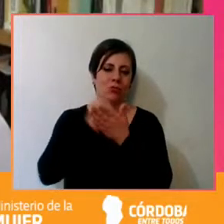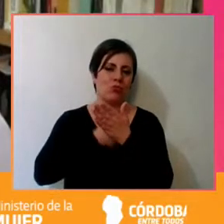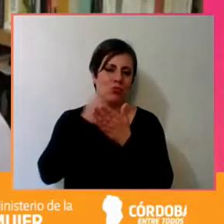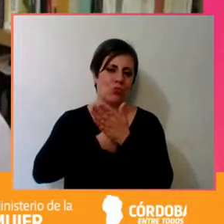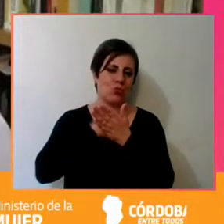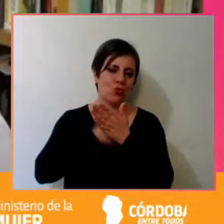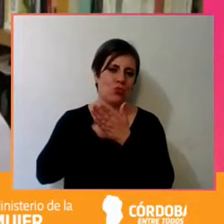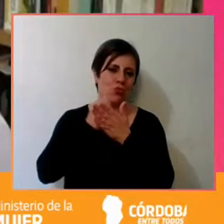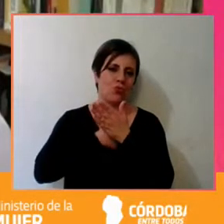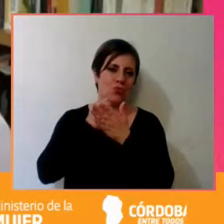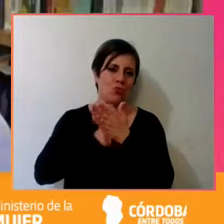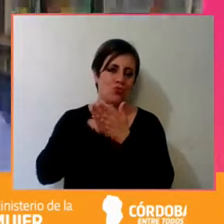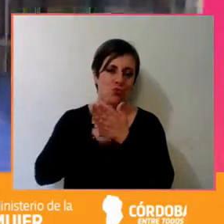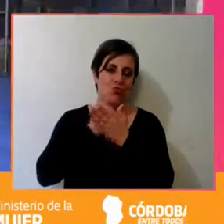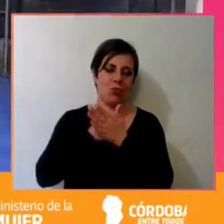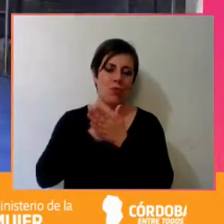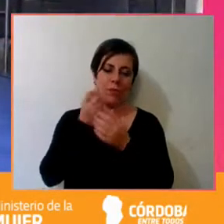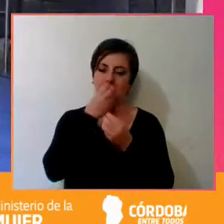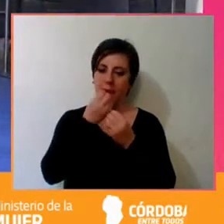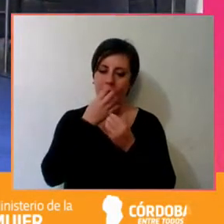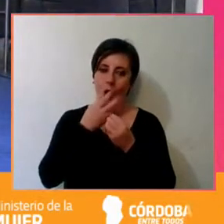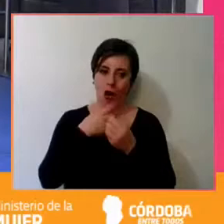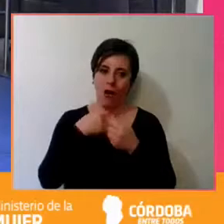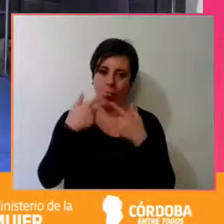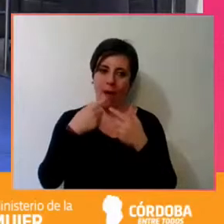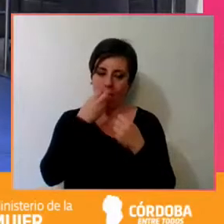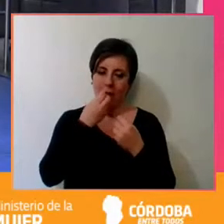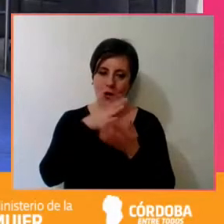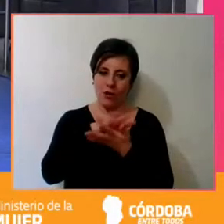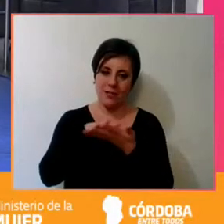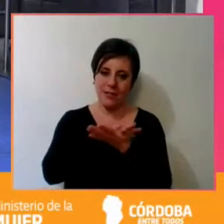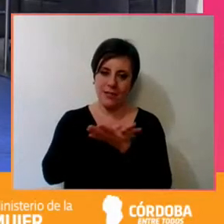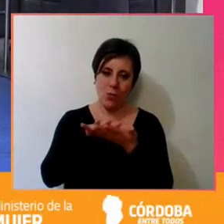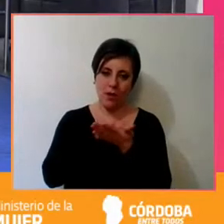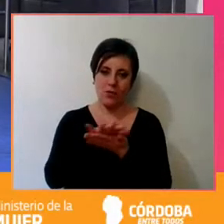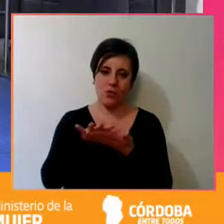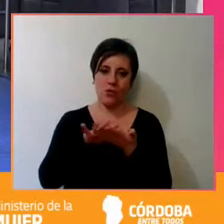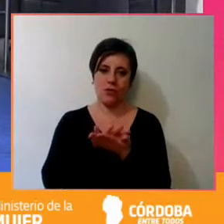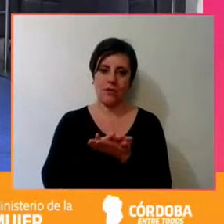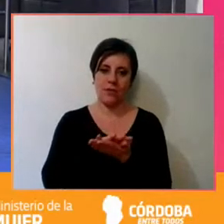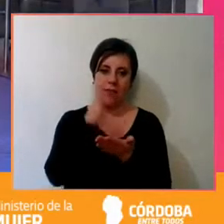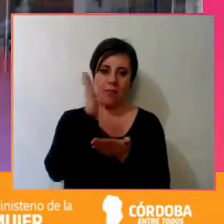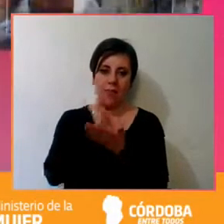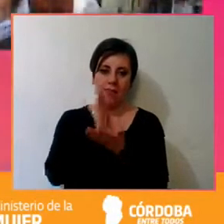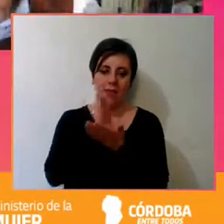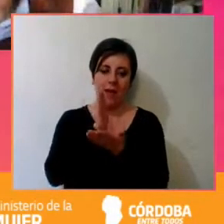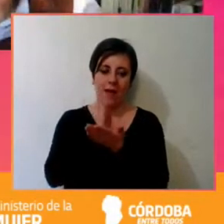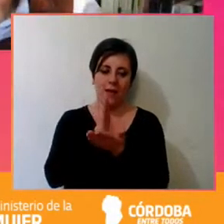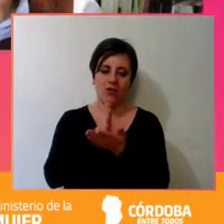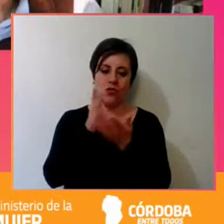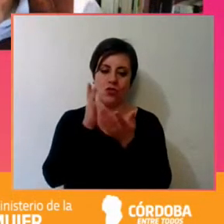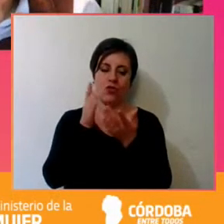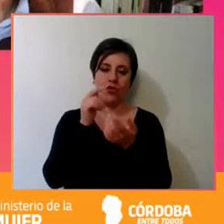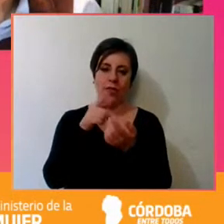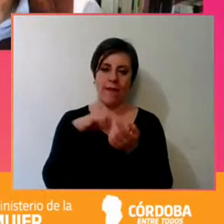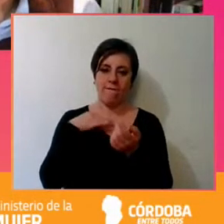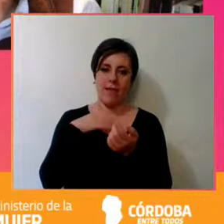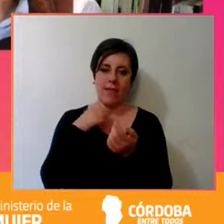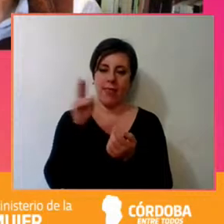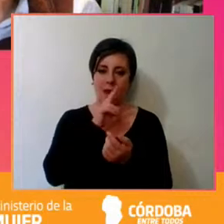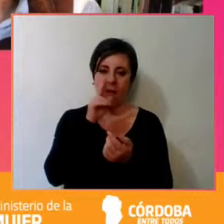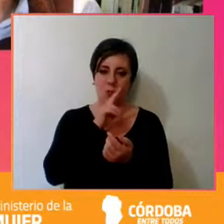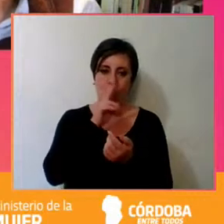con sus esfuerzos por mejorar las condiciones de derechos, de disfrute de derechos y de vida de las